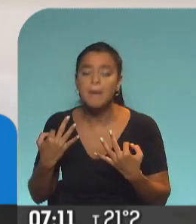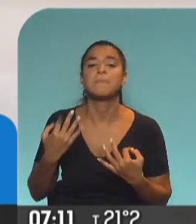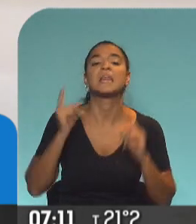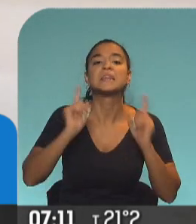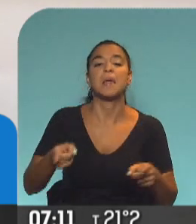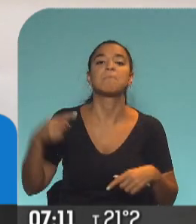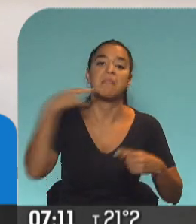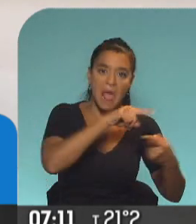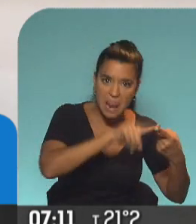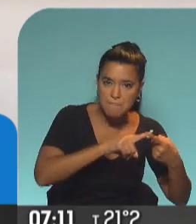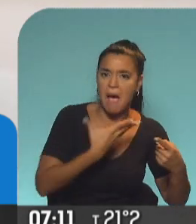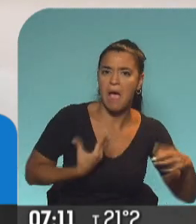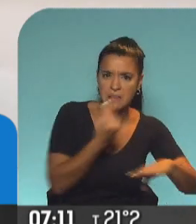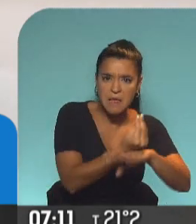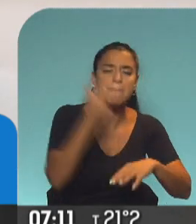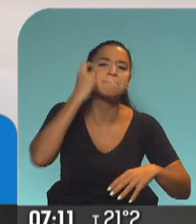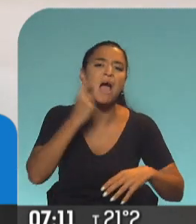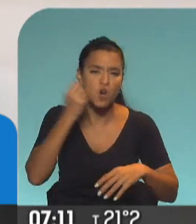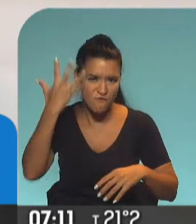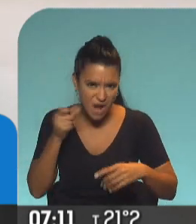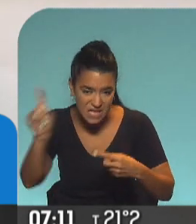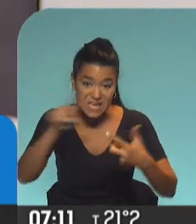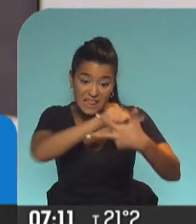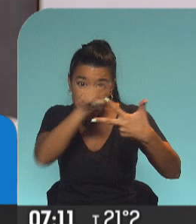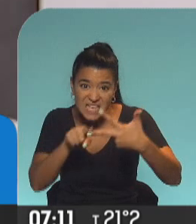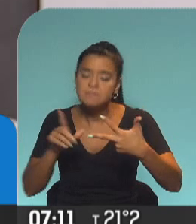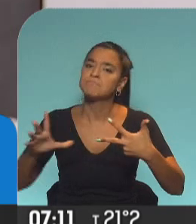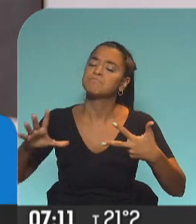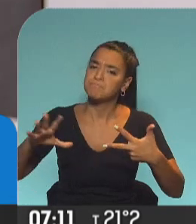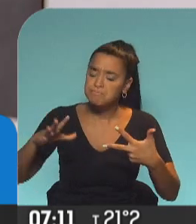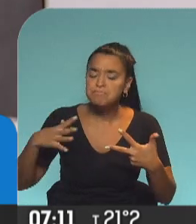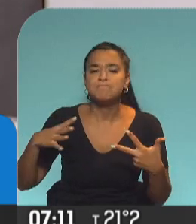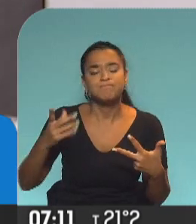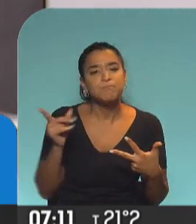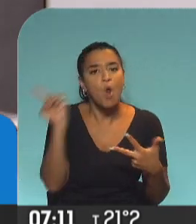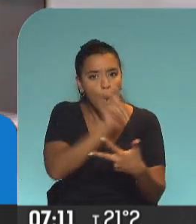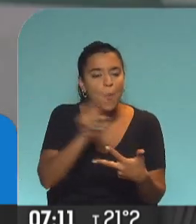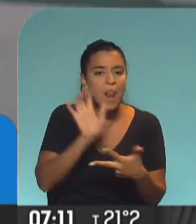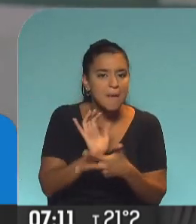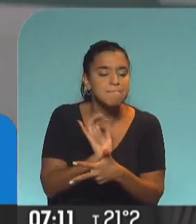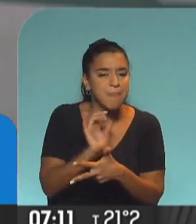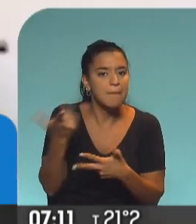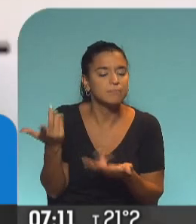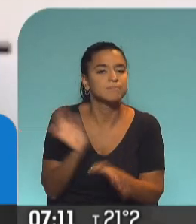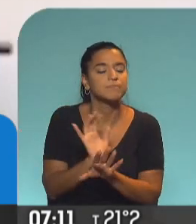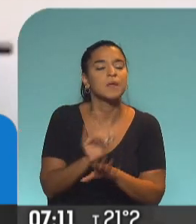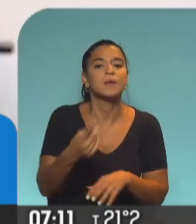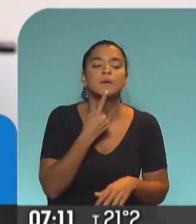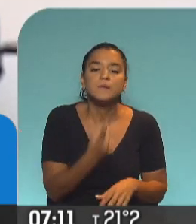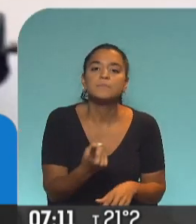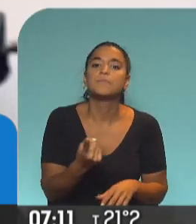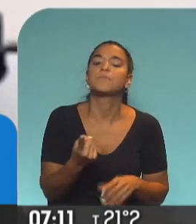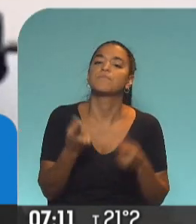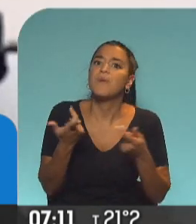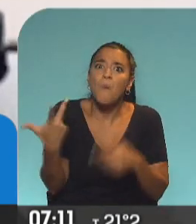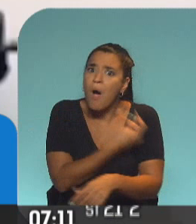hablé con Macron. Los tres tienen problemas para recibir vacunas. Tenemos que ganarle al tiempo para tratar de vacunar mayor cantidad